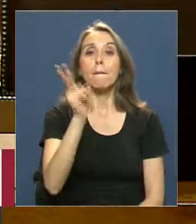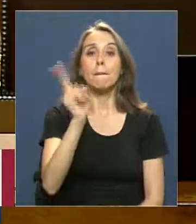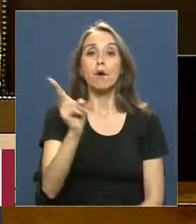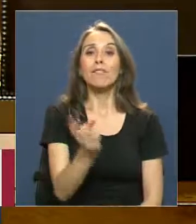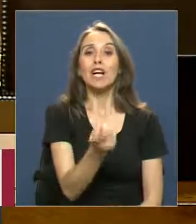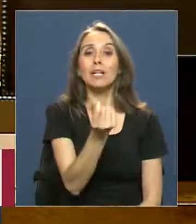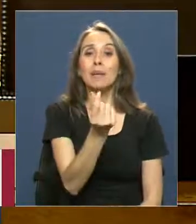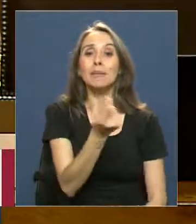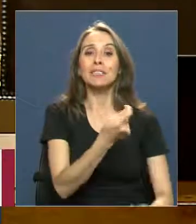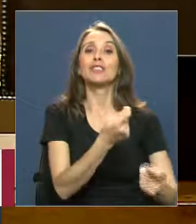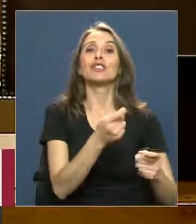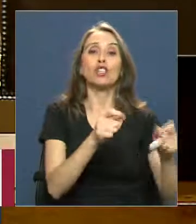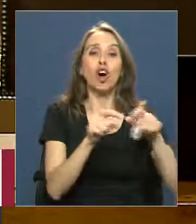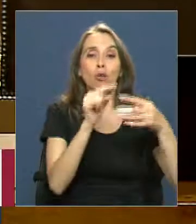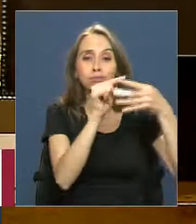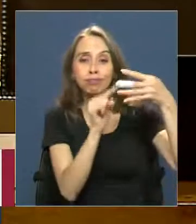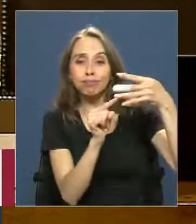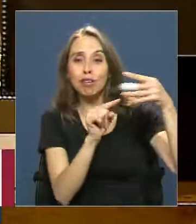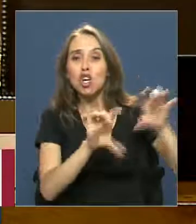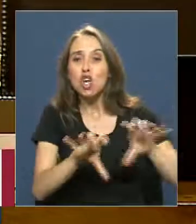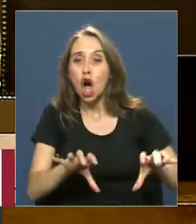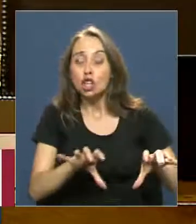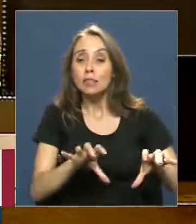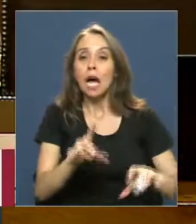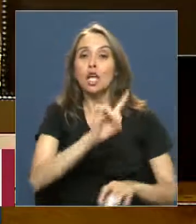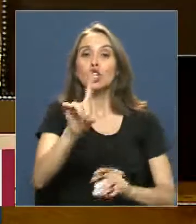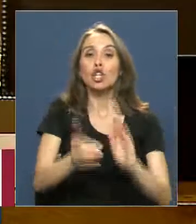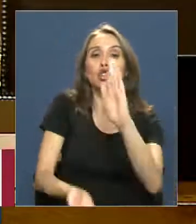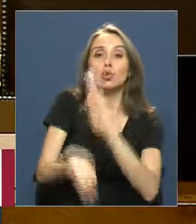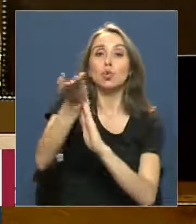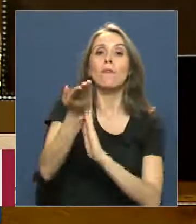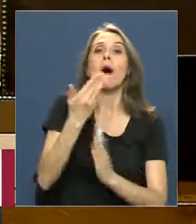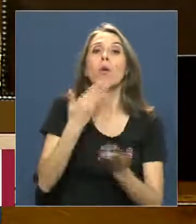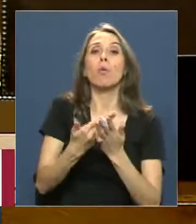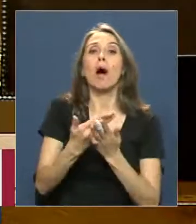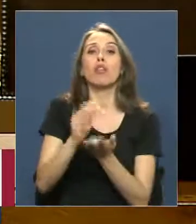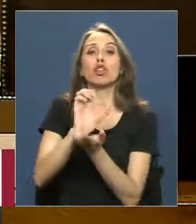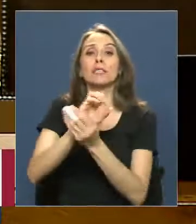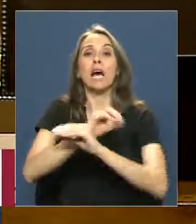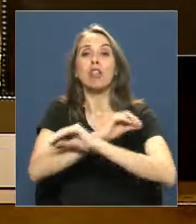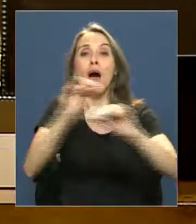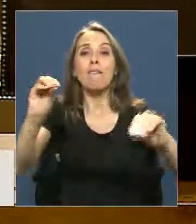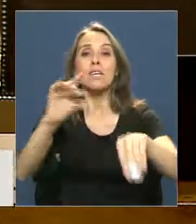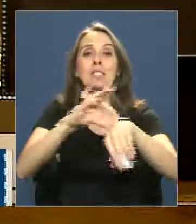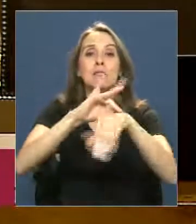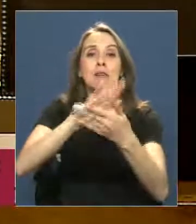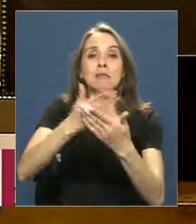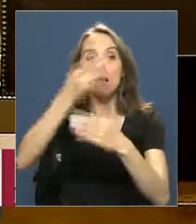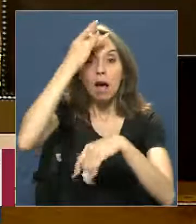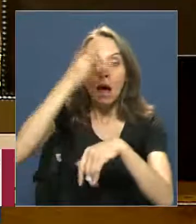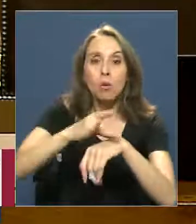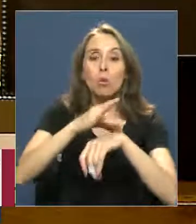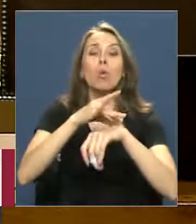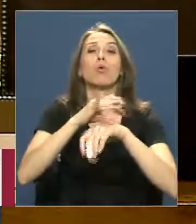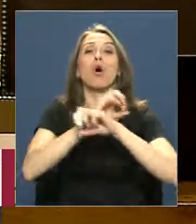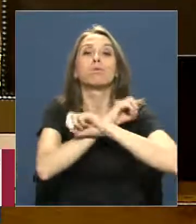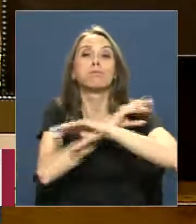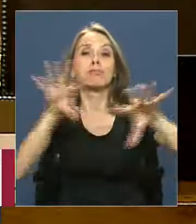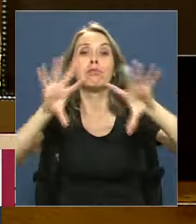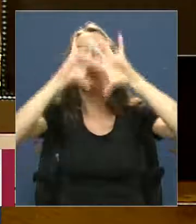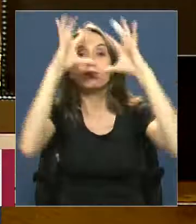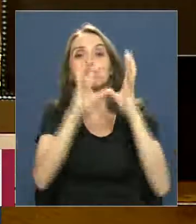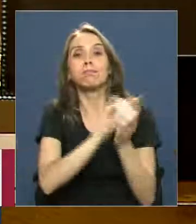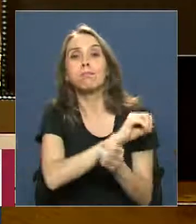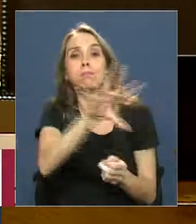de precios de los productos que indica en caso de alerta sanitaria, epidemia o pandemia, correspondiente al